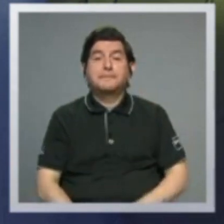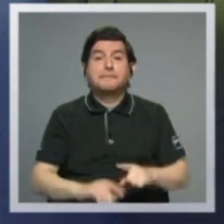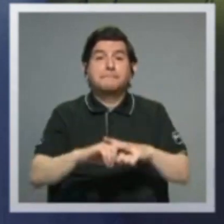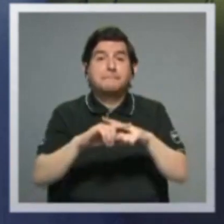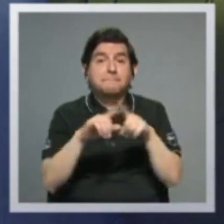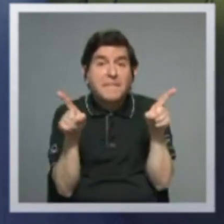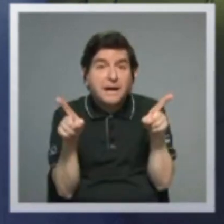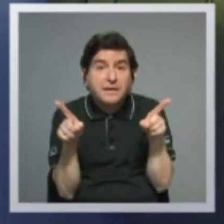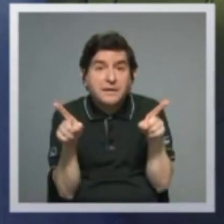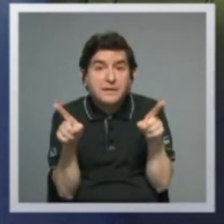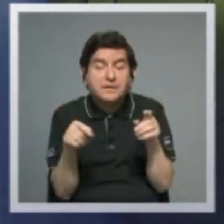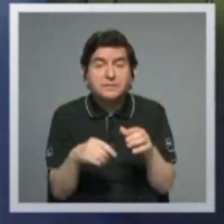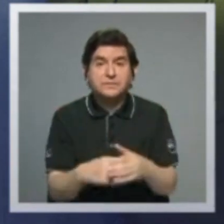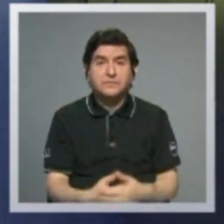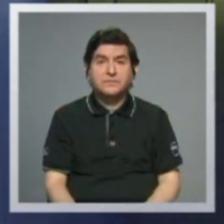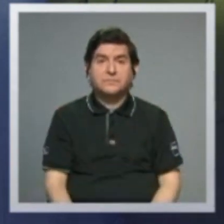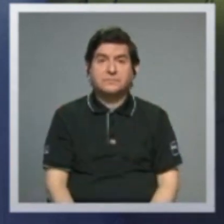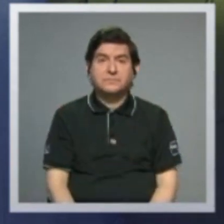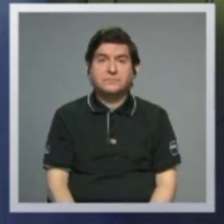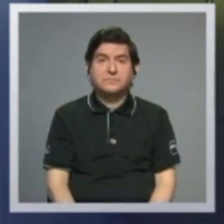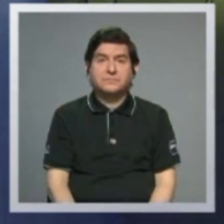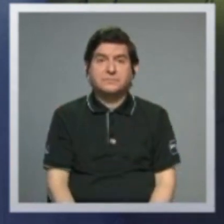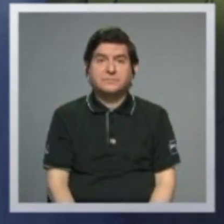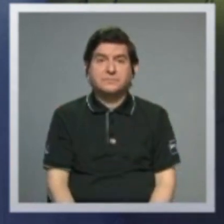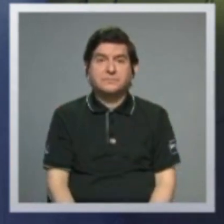pero tal vez